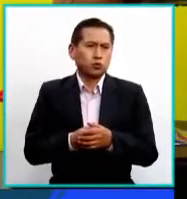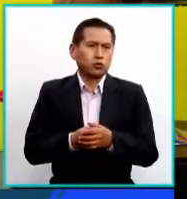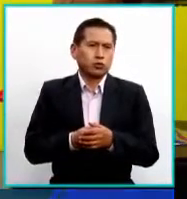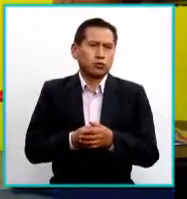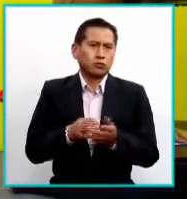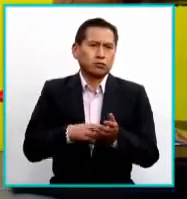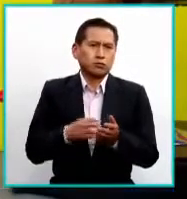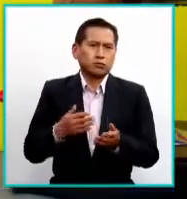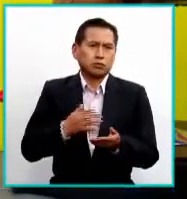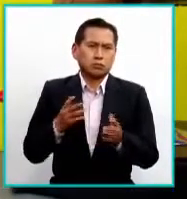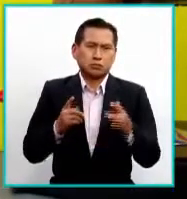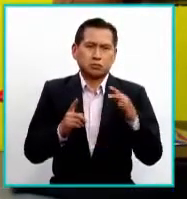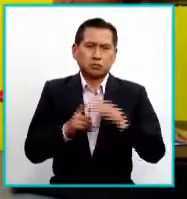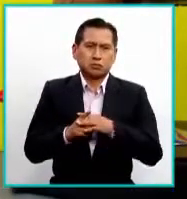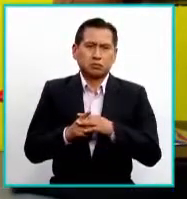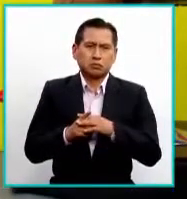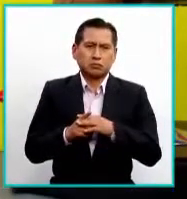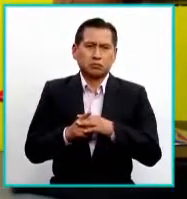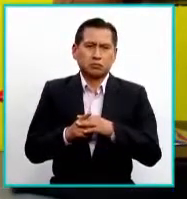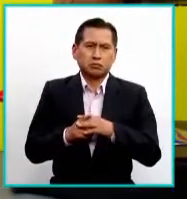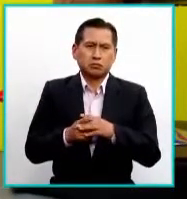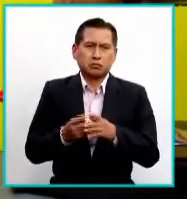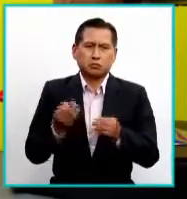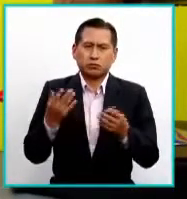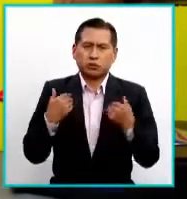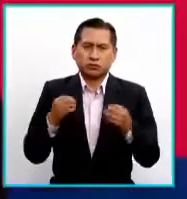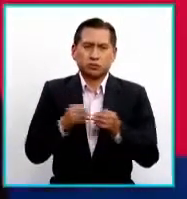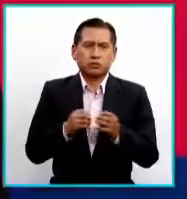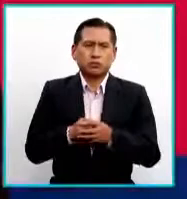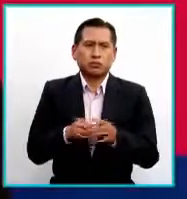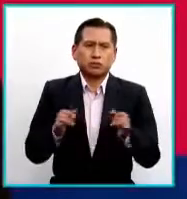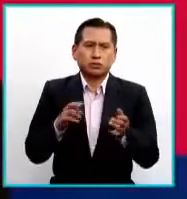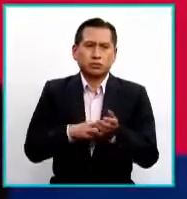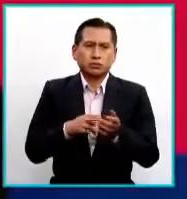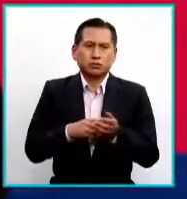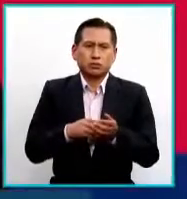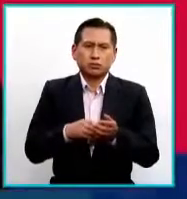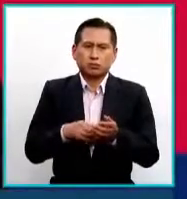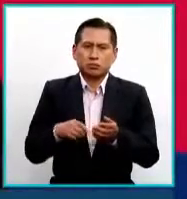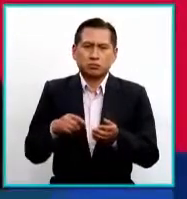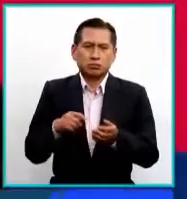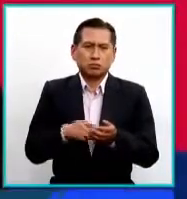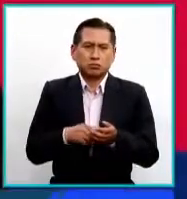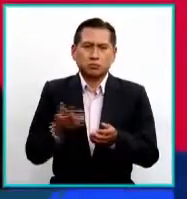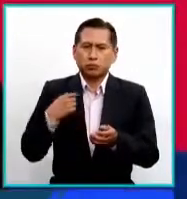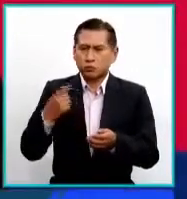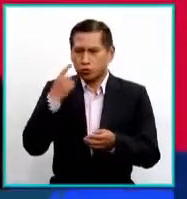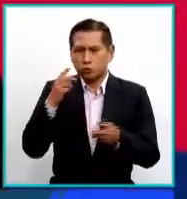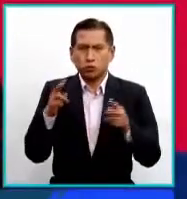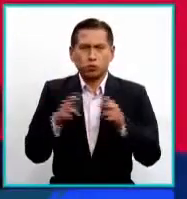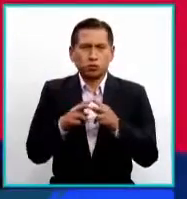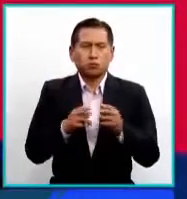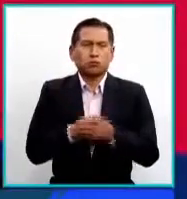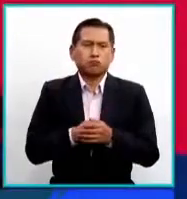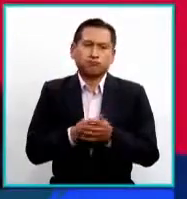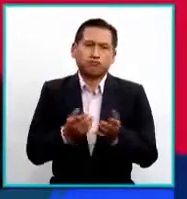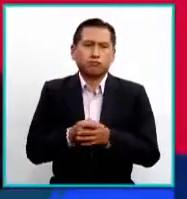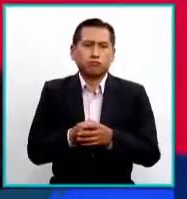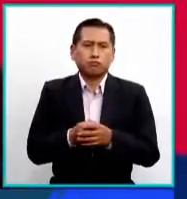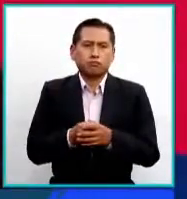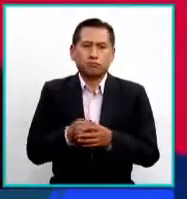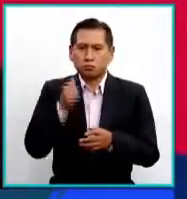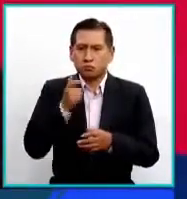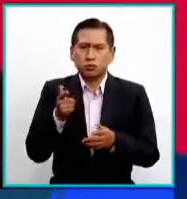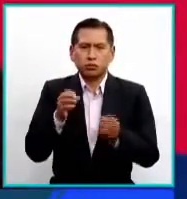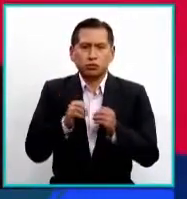Creo que a mí igual me pasó algo parecido a lo que les pasa a varios. Igual fue de las primeras quenistas que he conocido. O sea, más allá de que sea